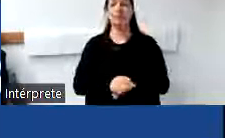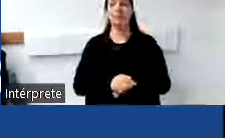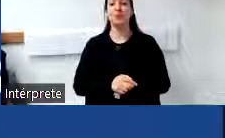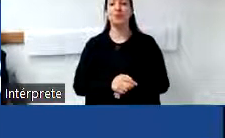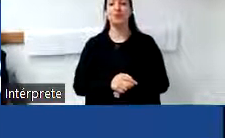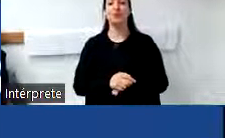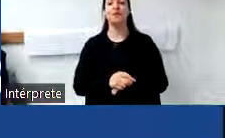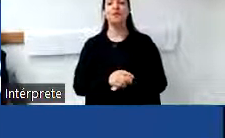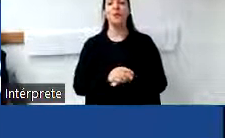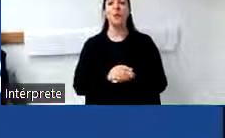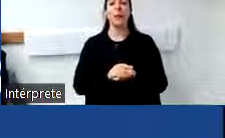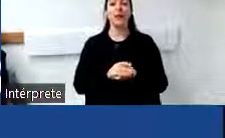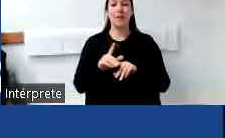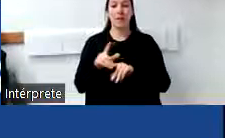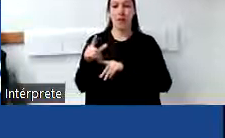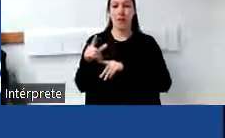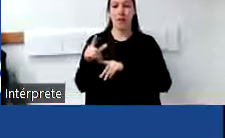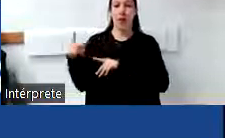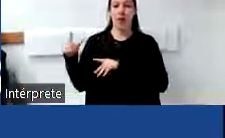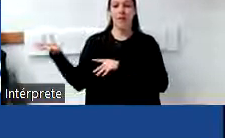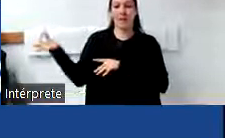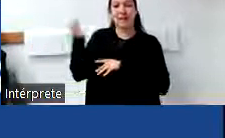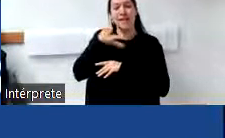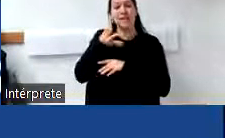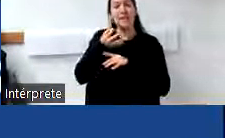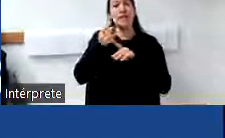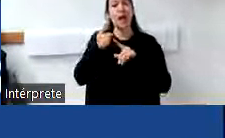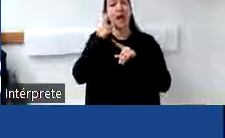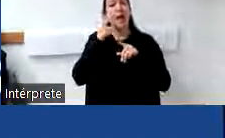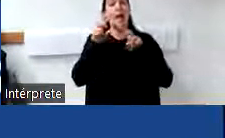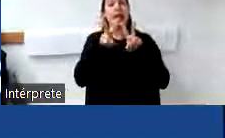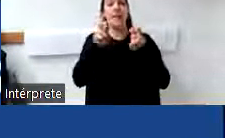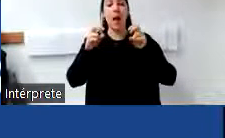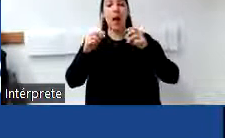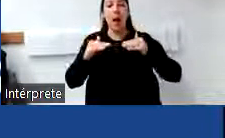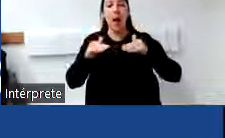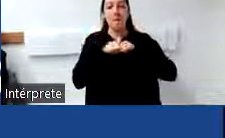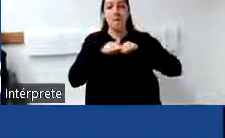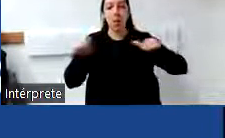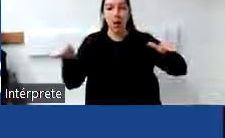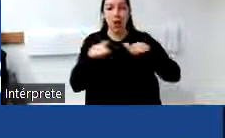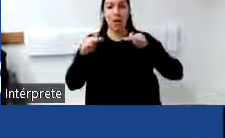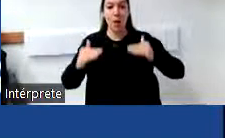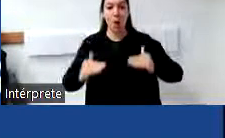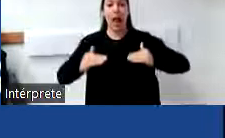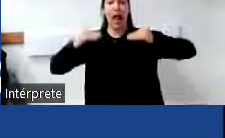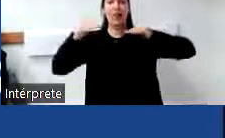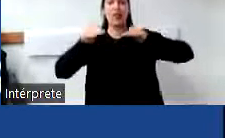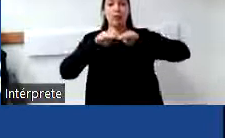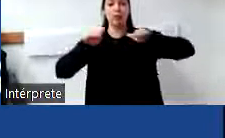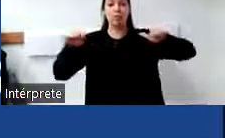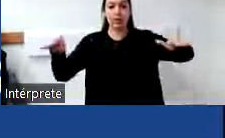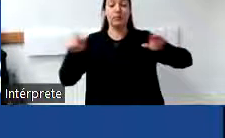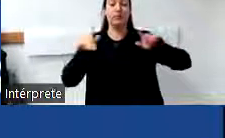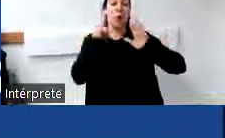Ahí va, justo me decía acá Agustín que alguien planteó lo de los mostradores altos. Bueno, esto, como les decía, dentro